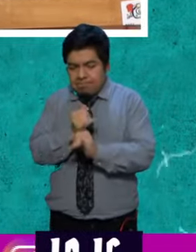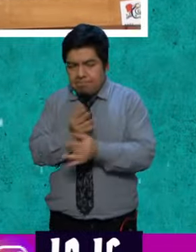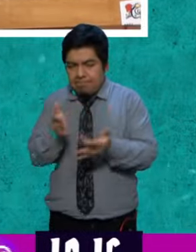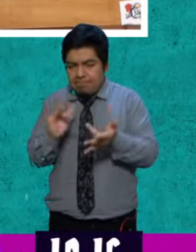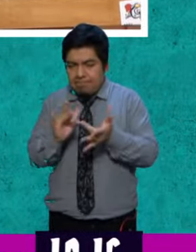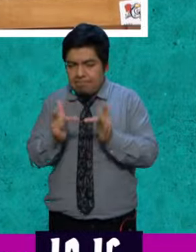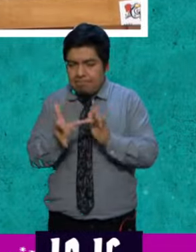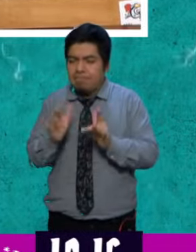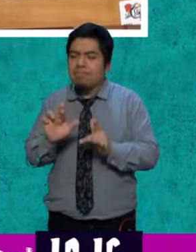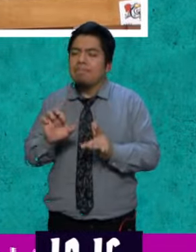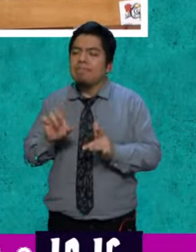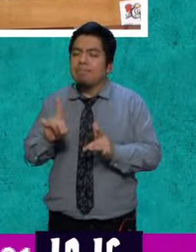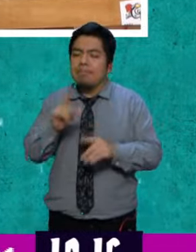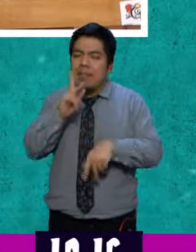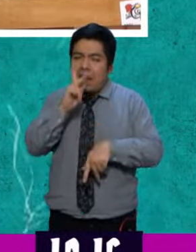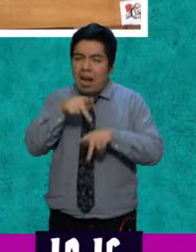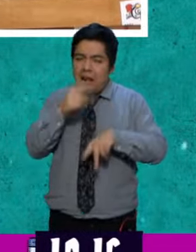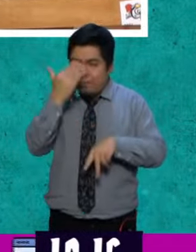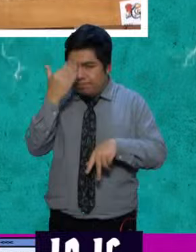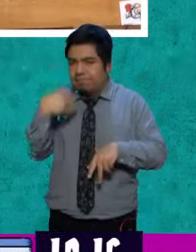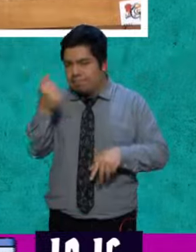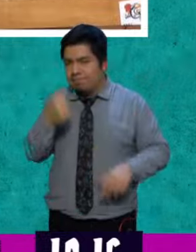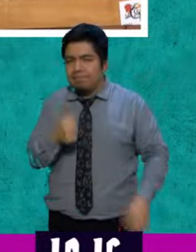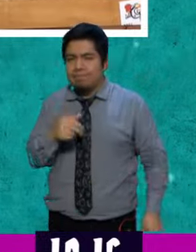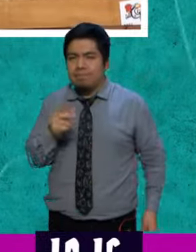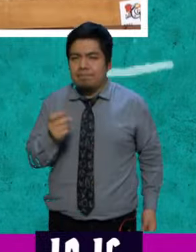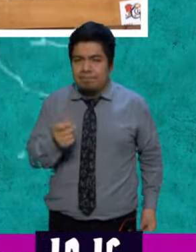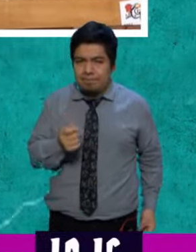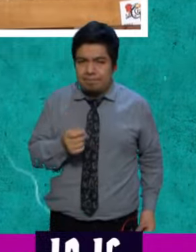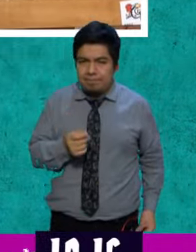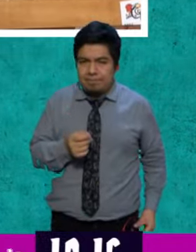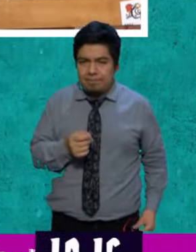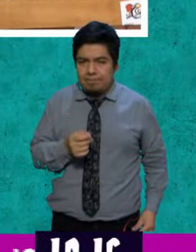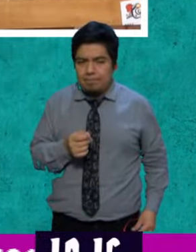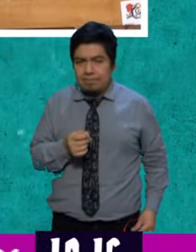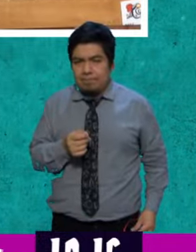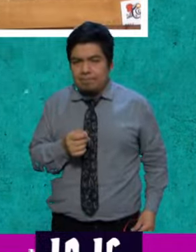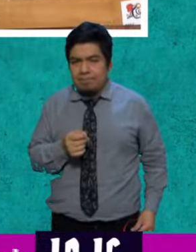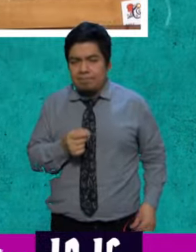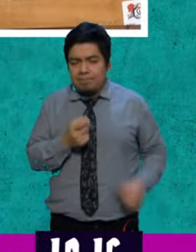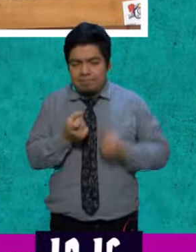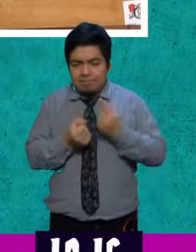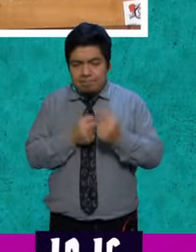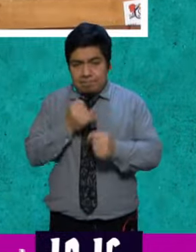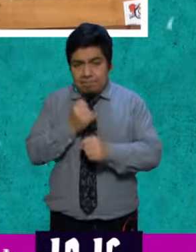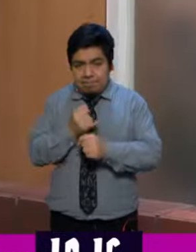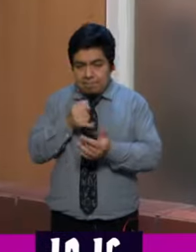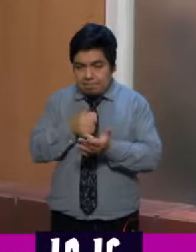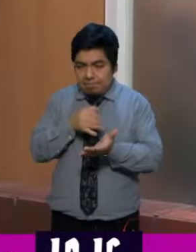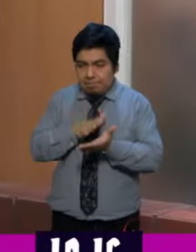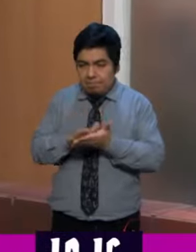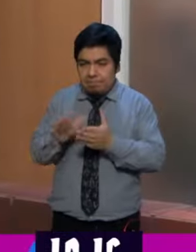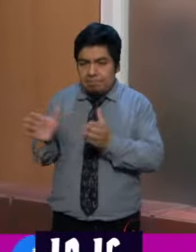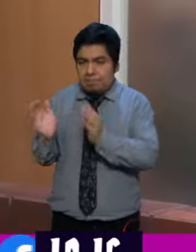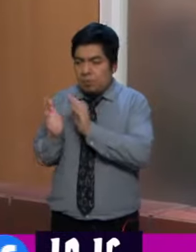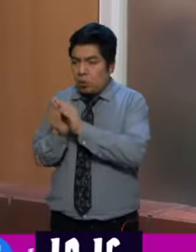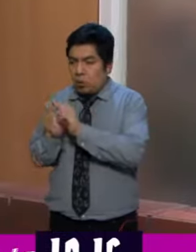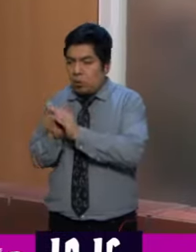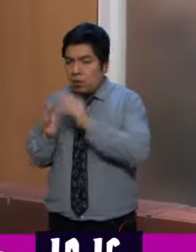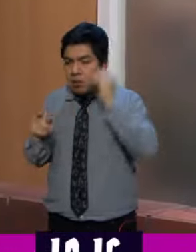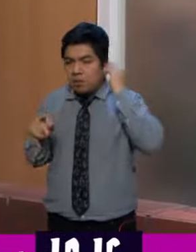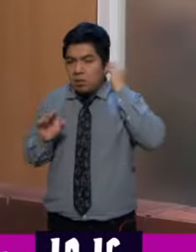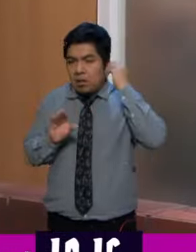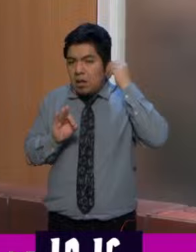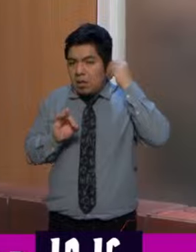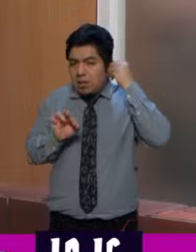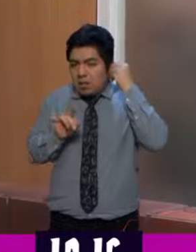Toda una estrella del TikTok. Fíjate que hay cosas que ya parecen hechas en impresora. Por ejemplo, las tortas de afuera del Metro Auditorio.